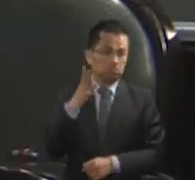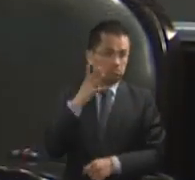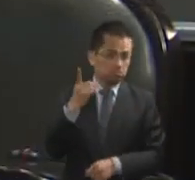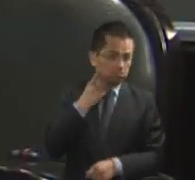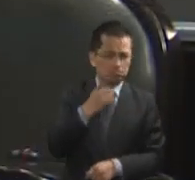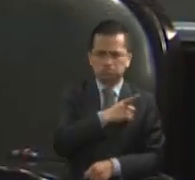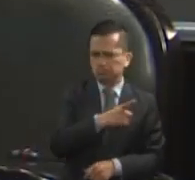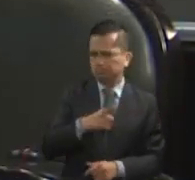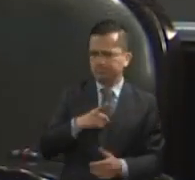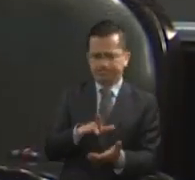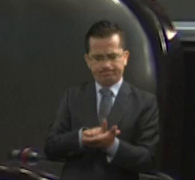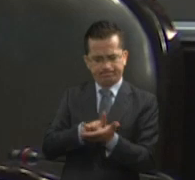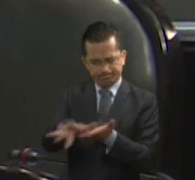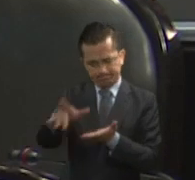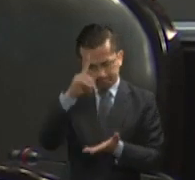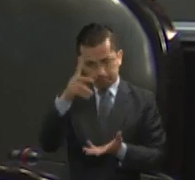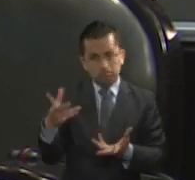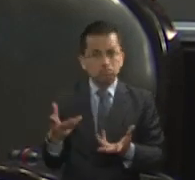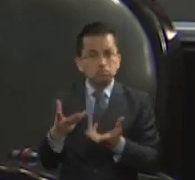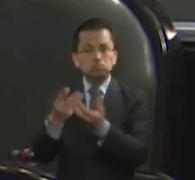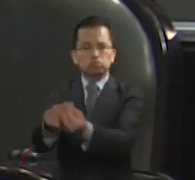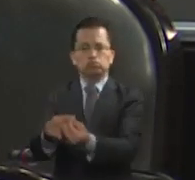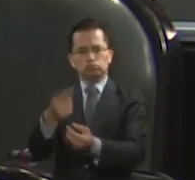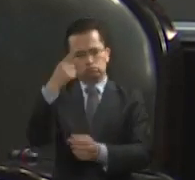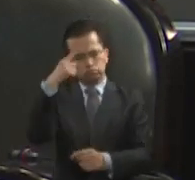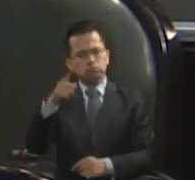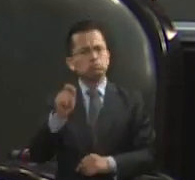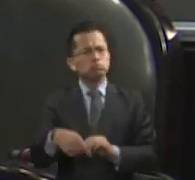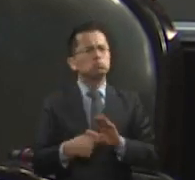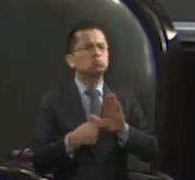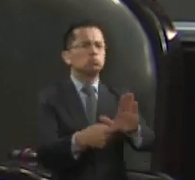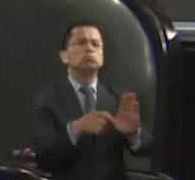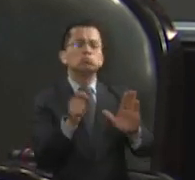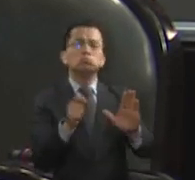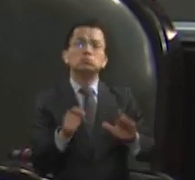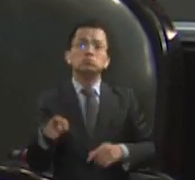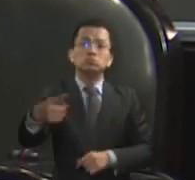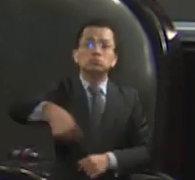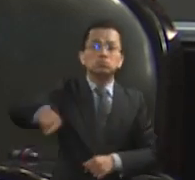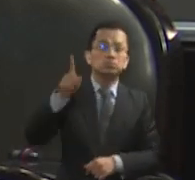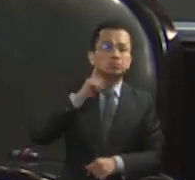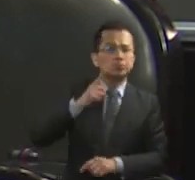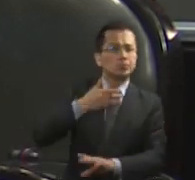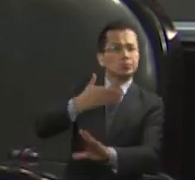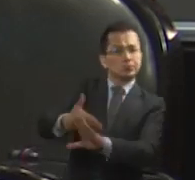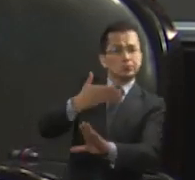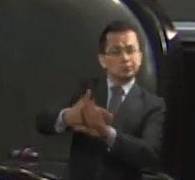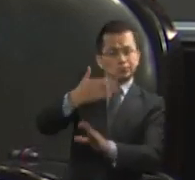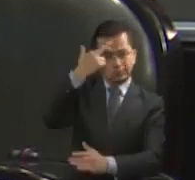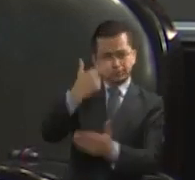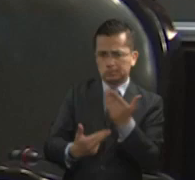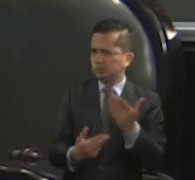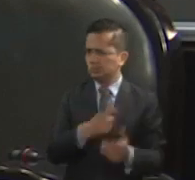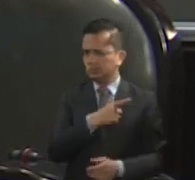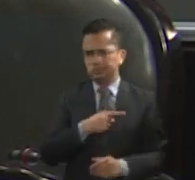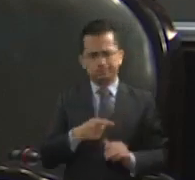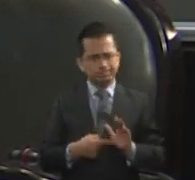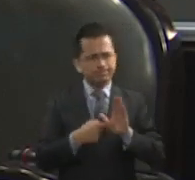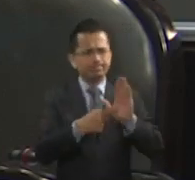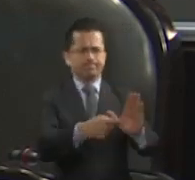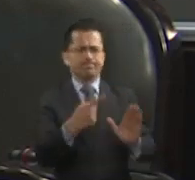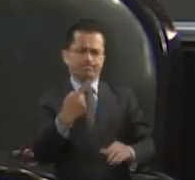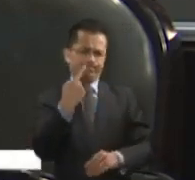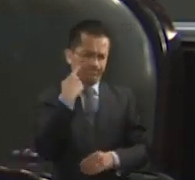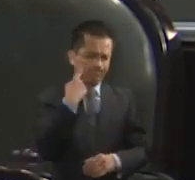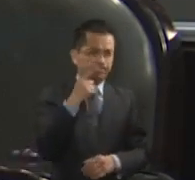para visibilizar la violencia contra las mujeres, visibilizar los derechos humanos de las mujeres en